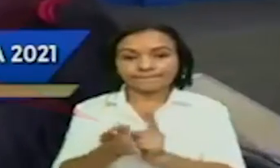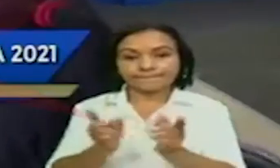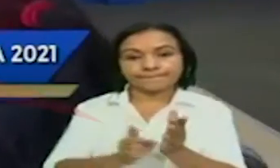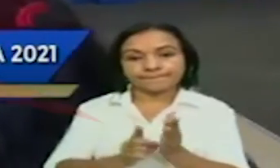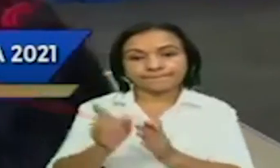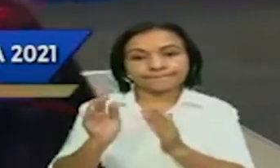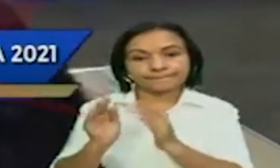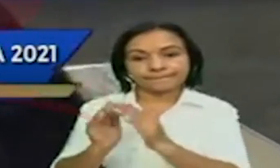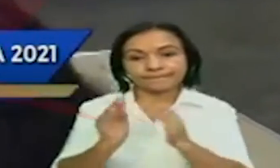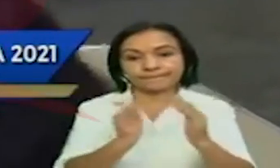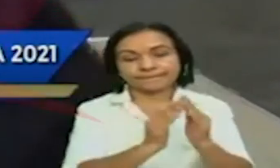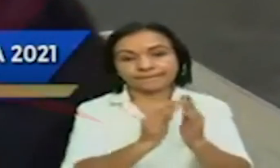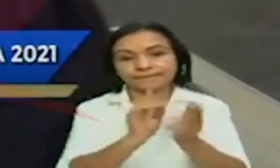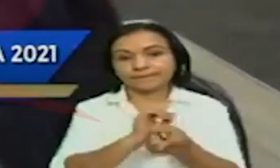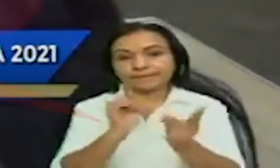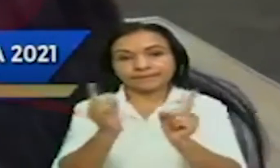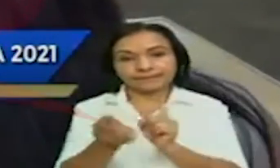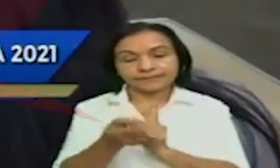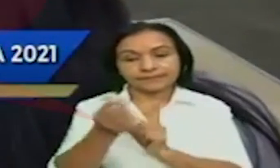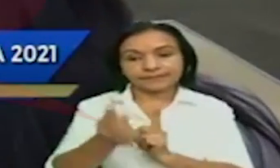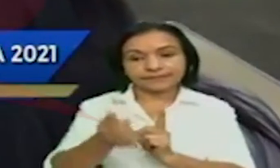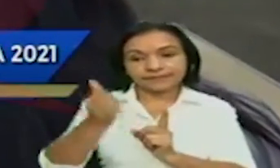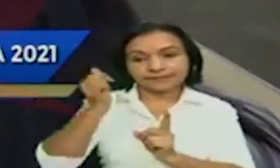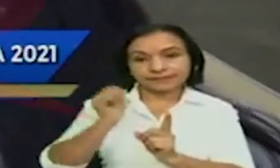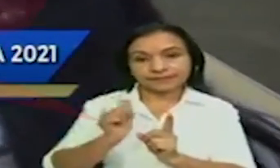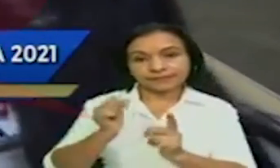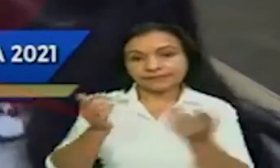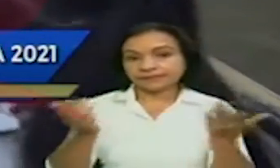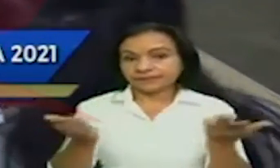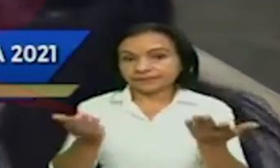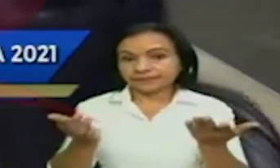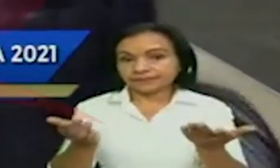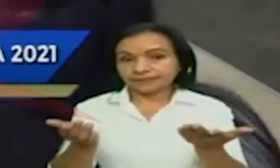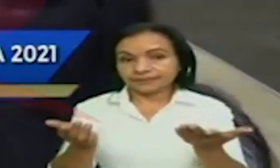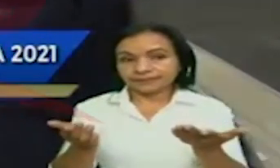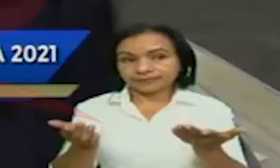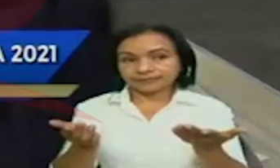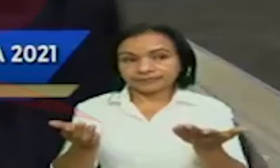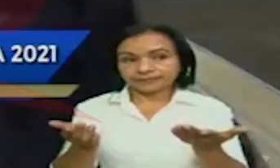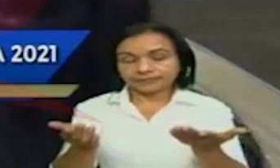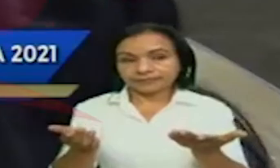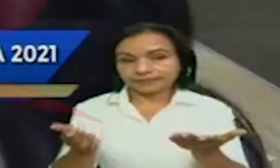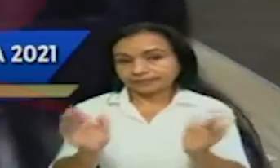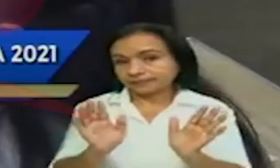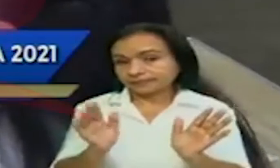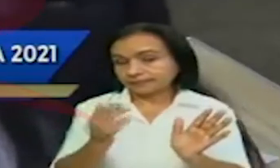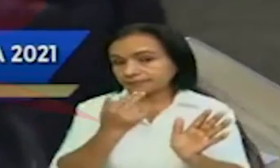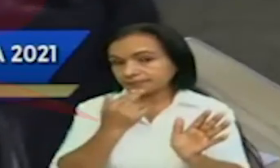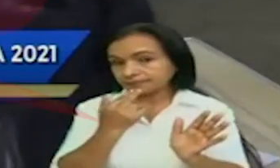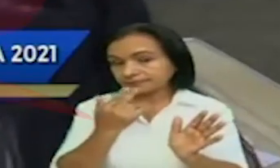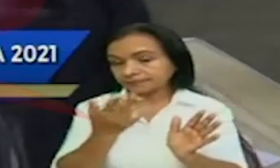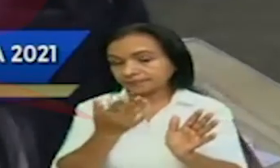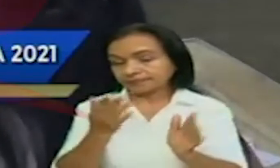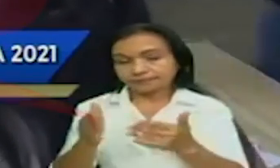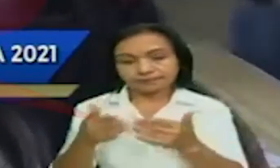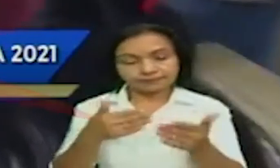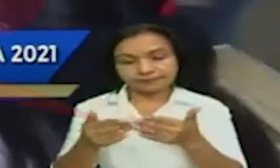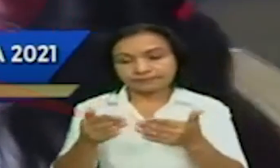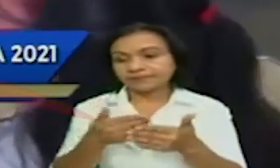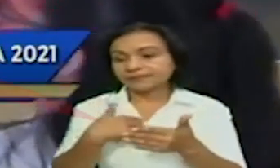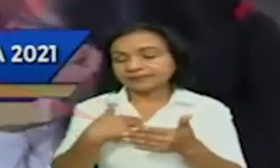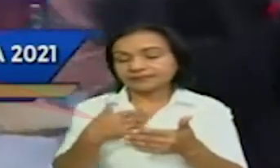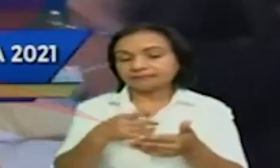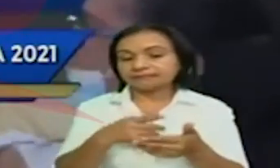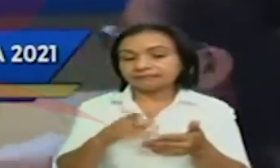Este fin de semana se llevó a cabo la verificación electoral a nivel nacional. Sábado 24 y domingo 25, miles de ciudadanos se dieron